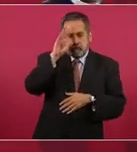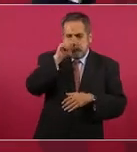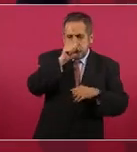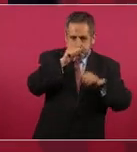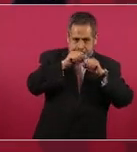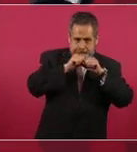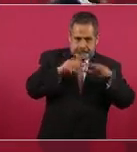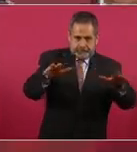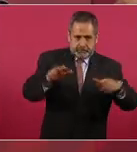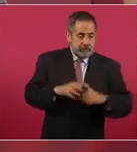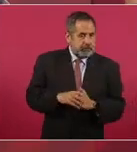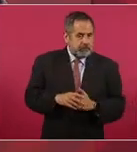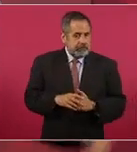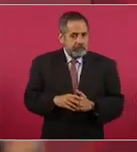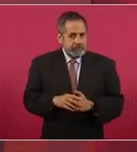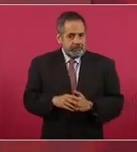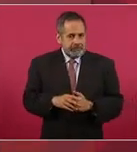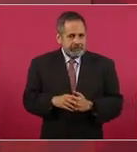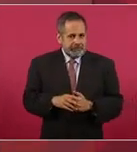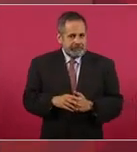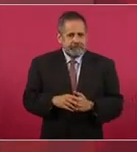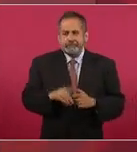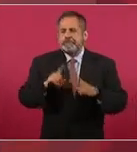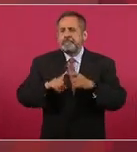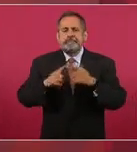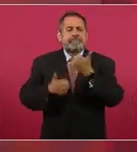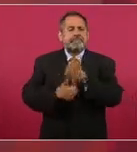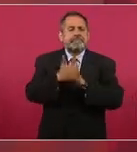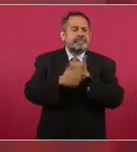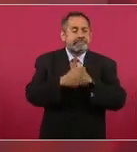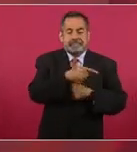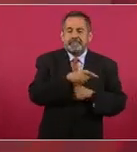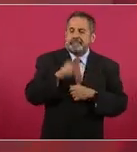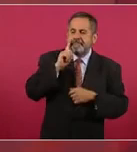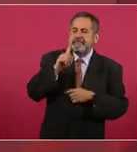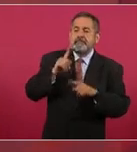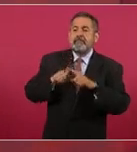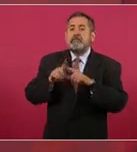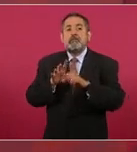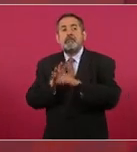Y pusieron a competir a los estados para ver